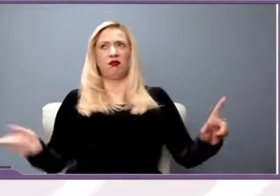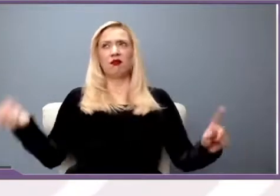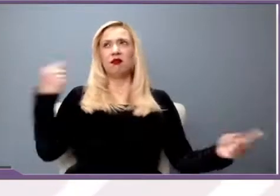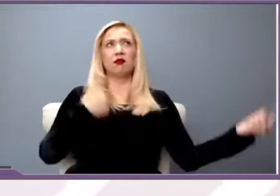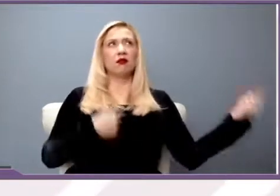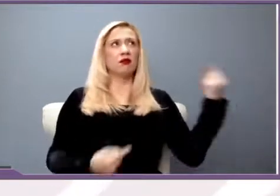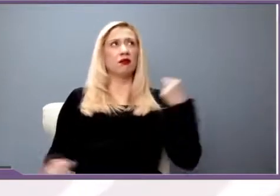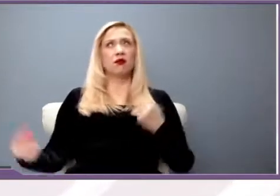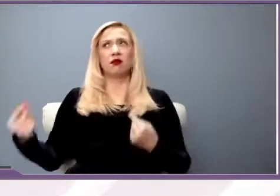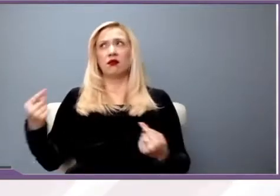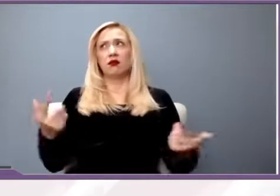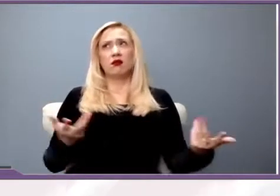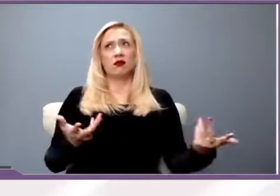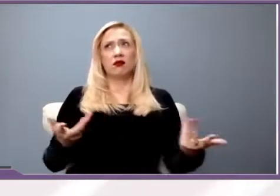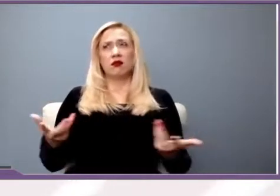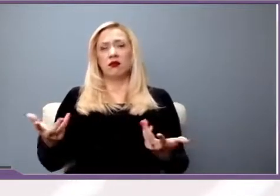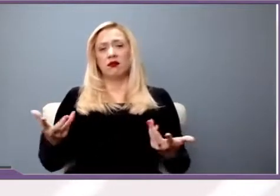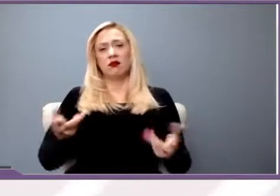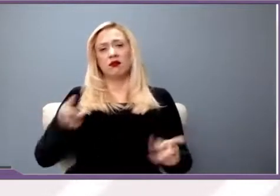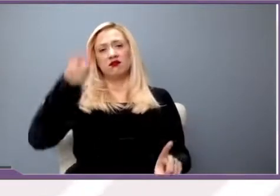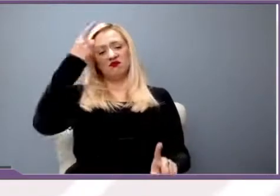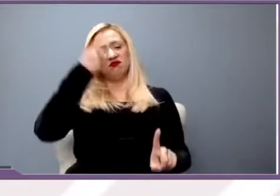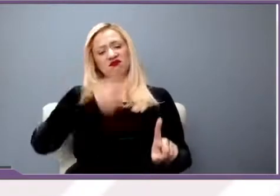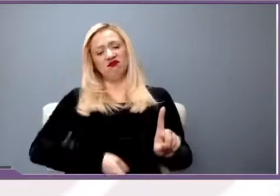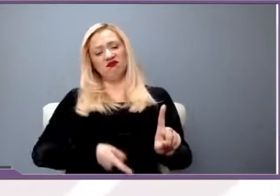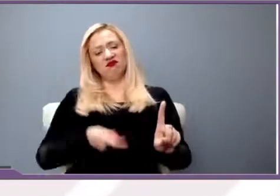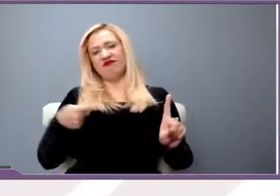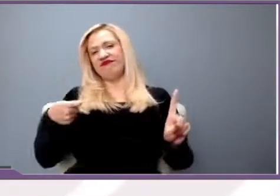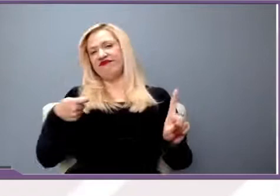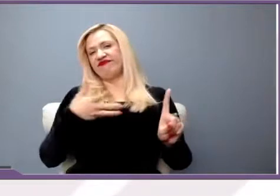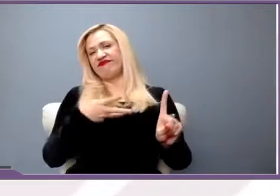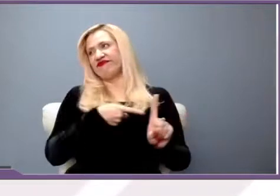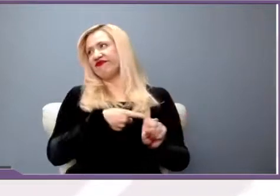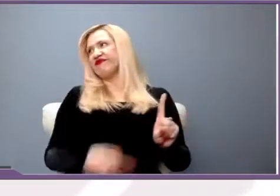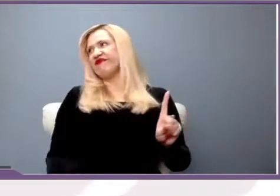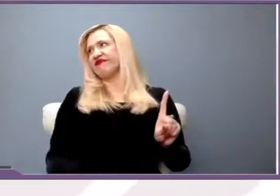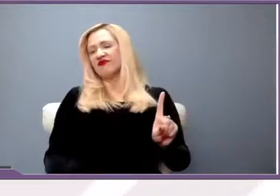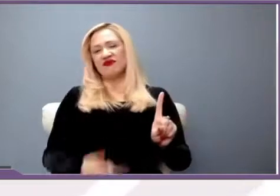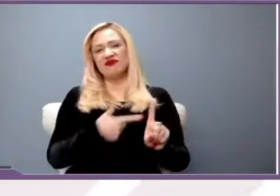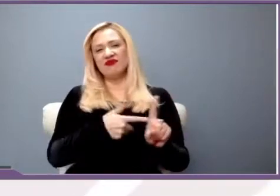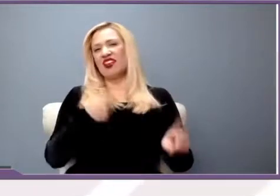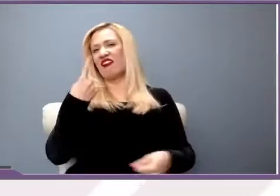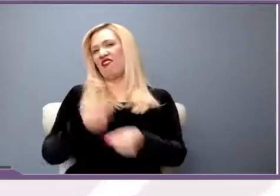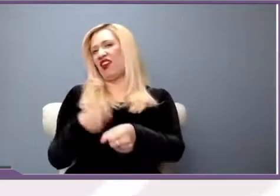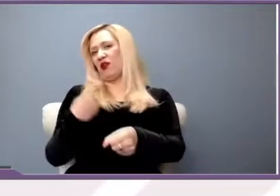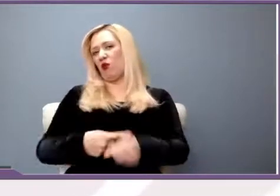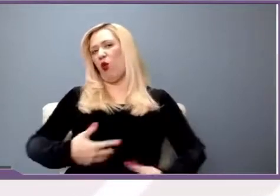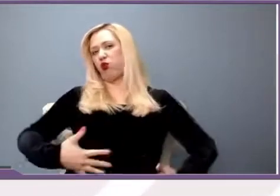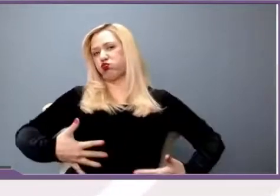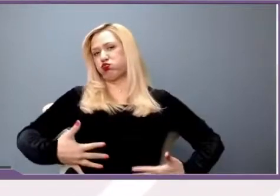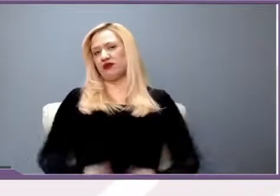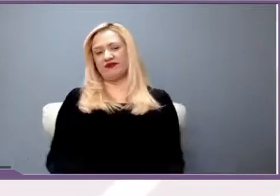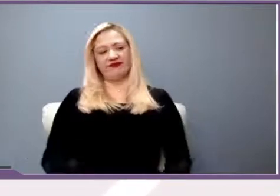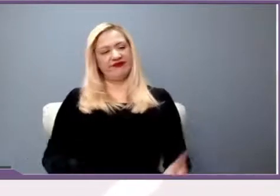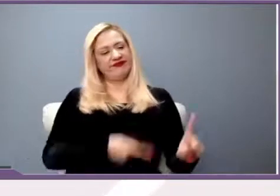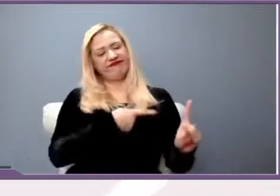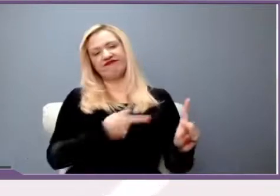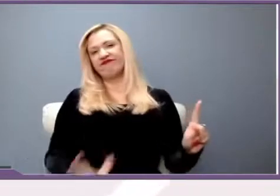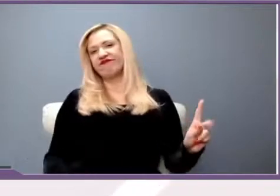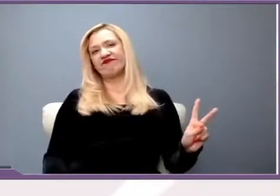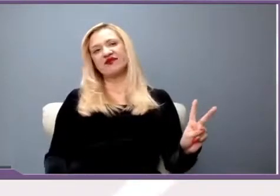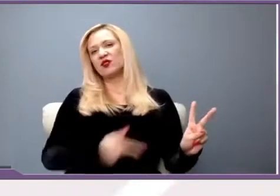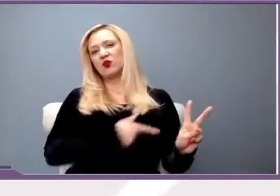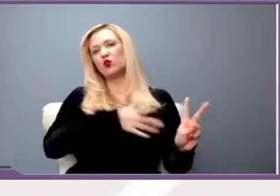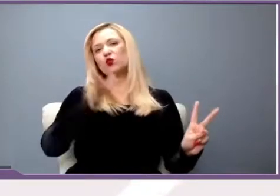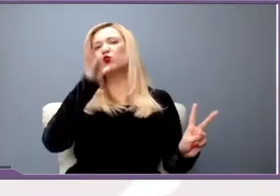que también los categorizan o les ponen estas etiquetas de cuerpos no sanos, de cuerpos no